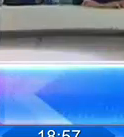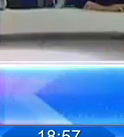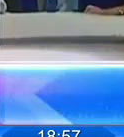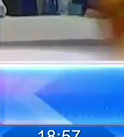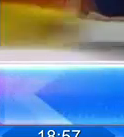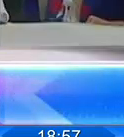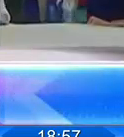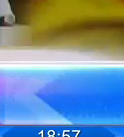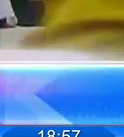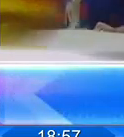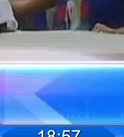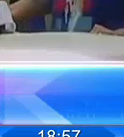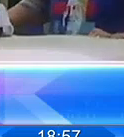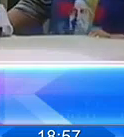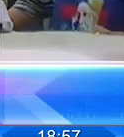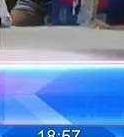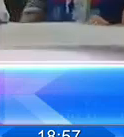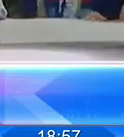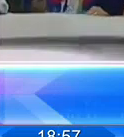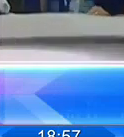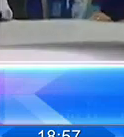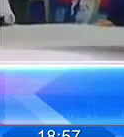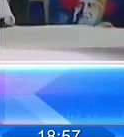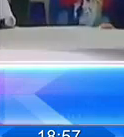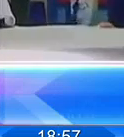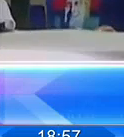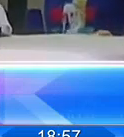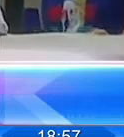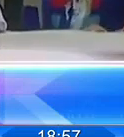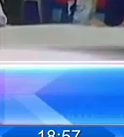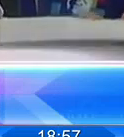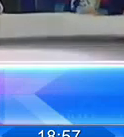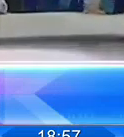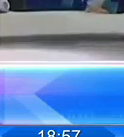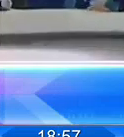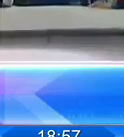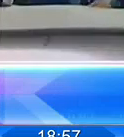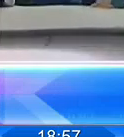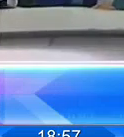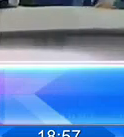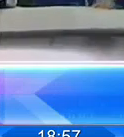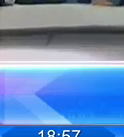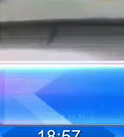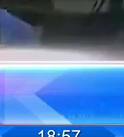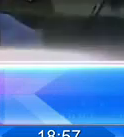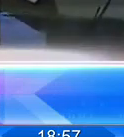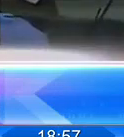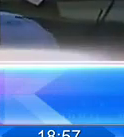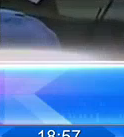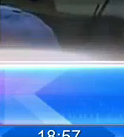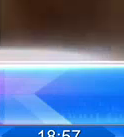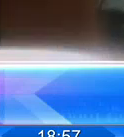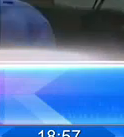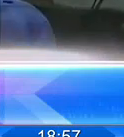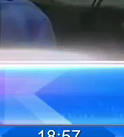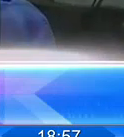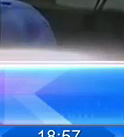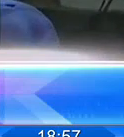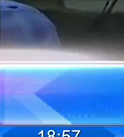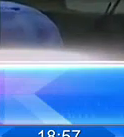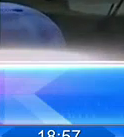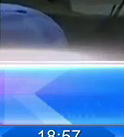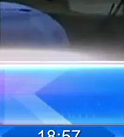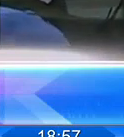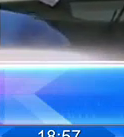del Partido Social Cristiano. En ese momento se subieron y saludaron a los coidearios y simpatizantes en una